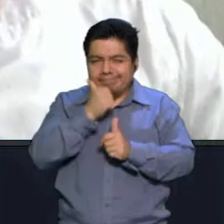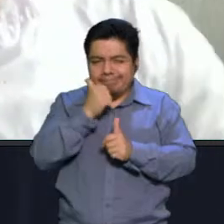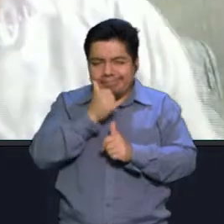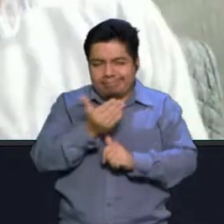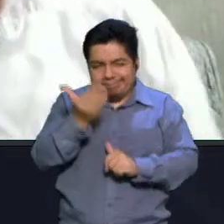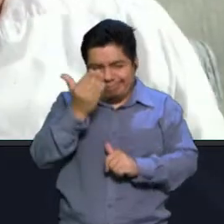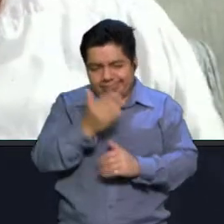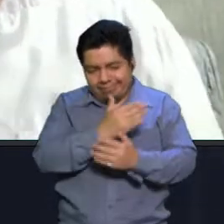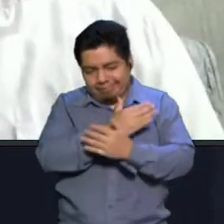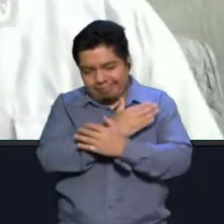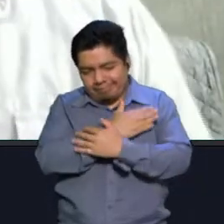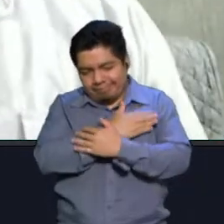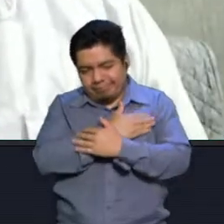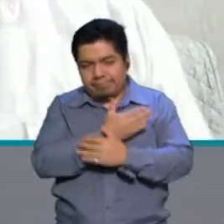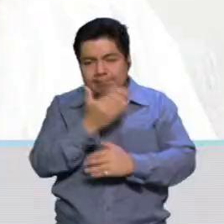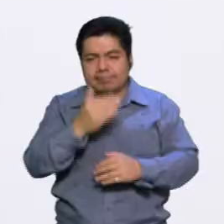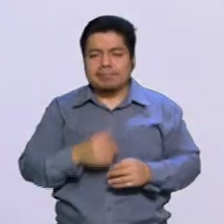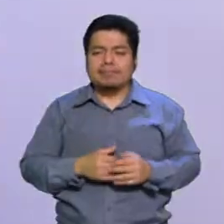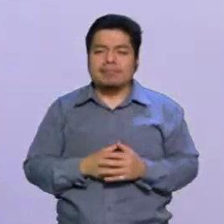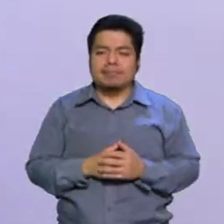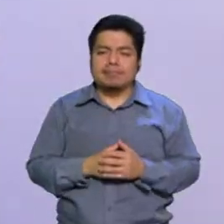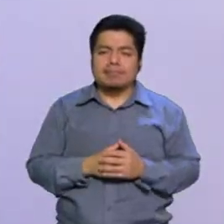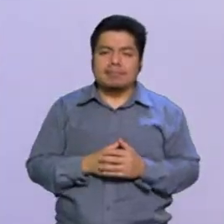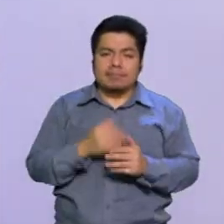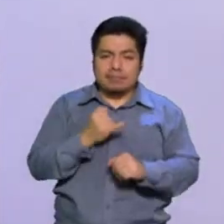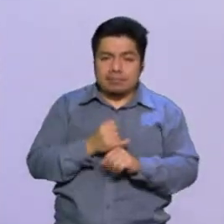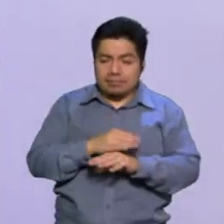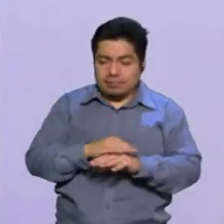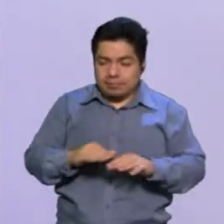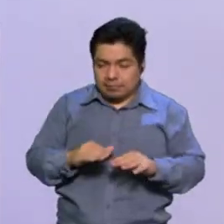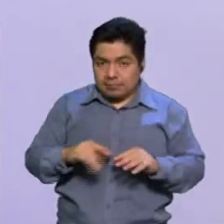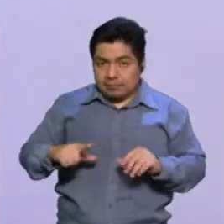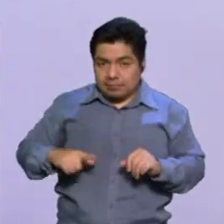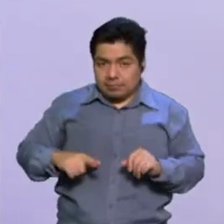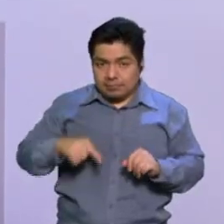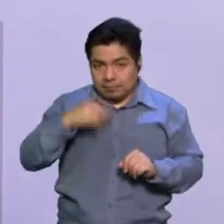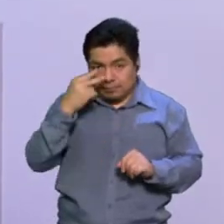Braulio. Fuerte abrazo. Fuerte abrazo. En más información, los gobiernos de México y Estados Unidos publicaron